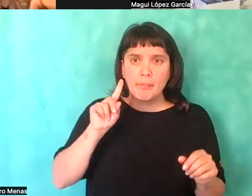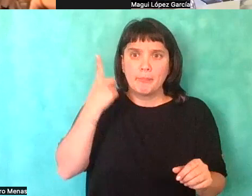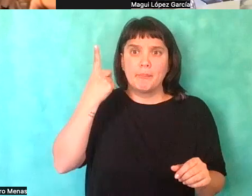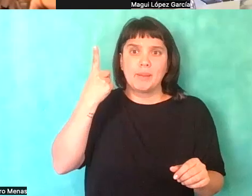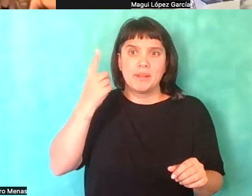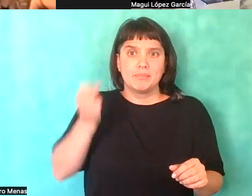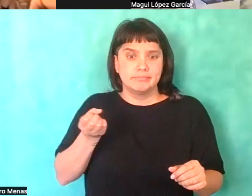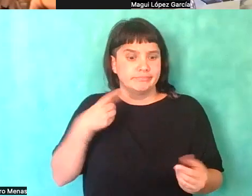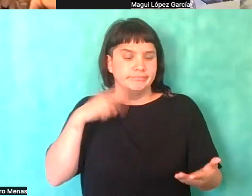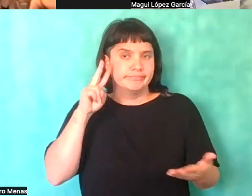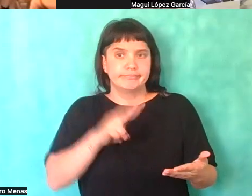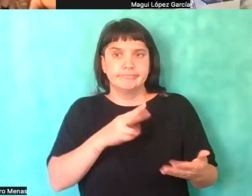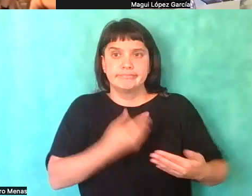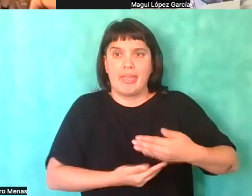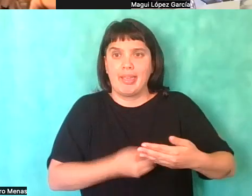o su hija sorda.